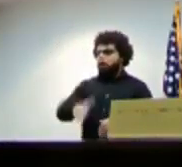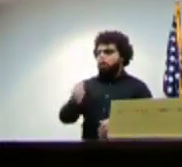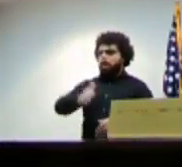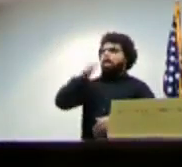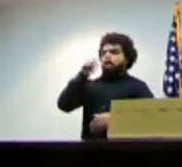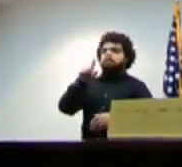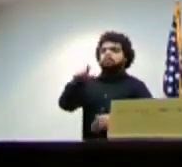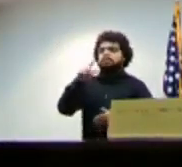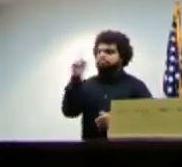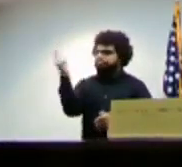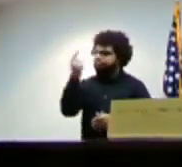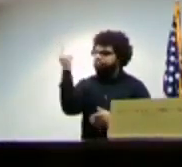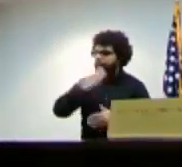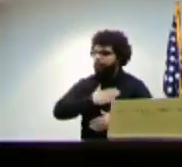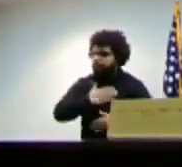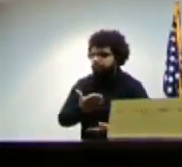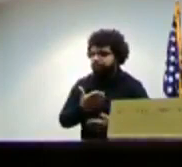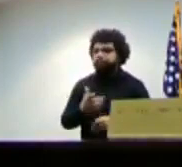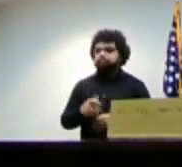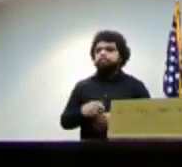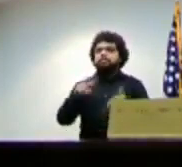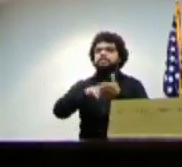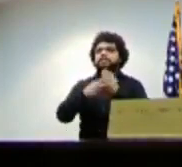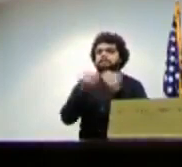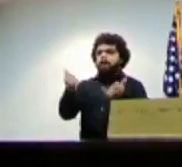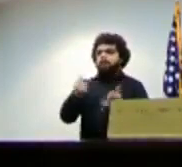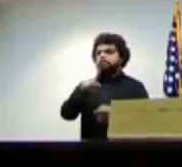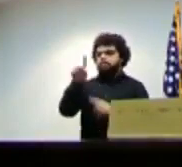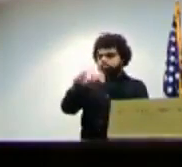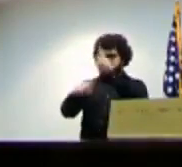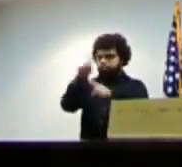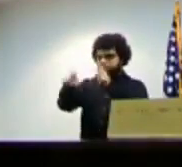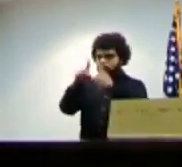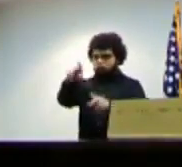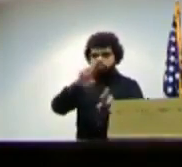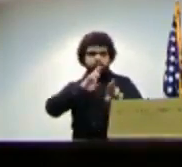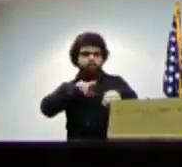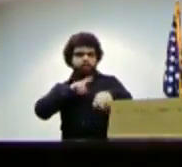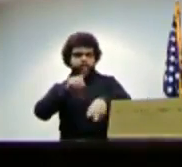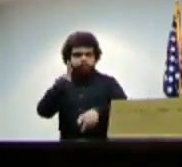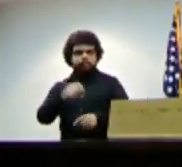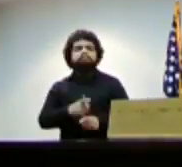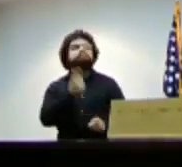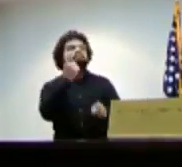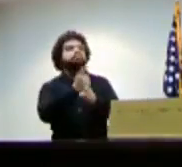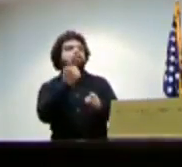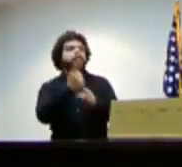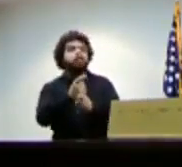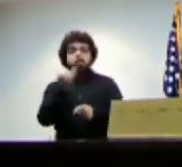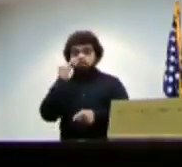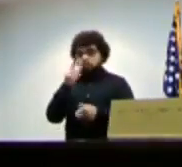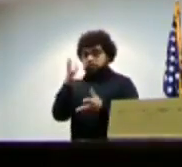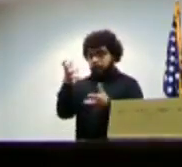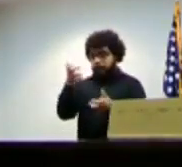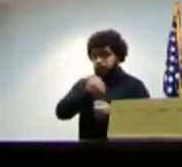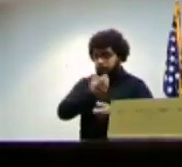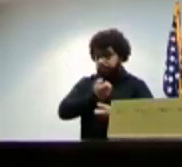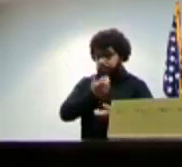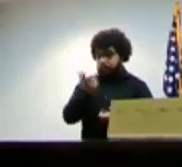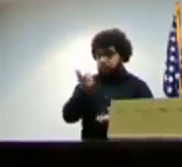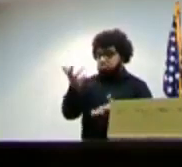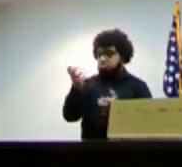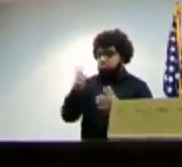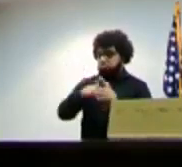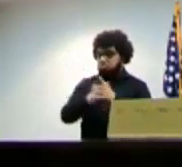Entonces van a contestar preguntas directamente de nosotros. Eso es correcto. Si quieren hacer algún tipo de expresión inicial, también le puedo permitir que lo hagan.